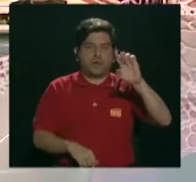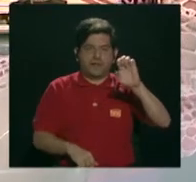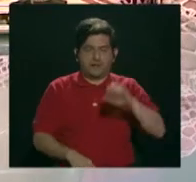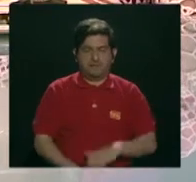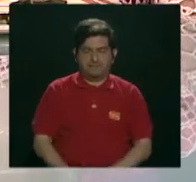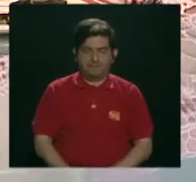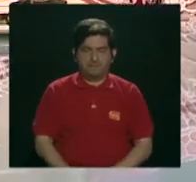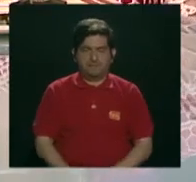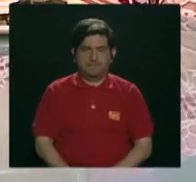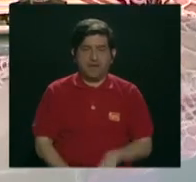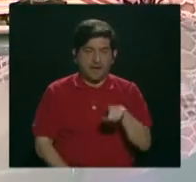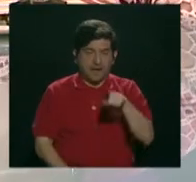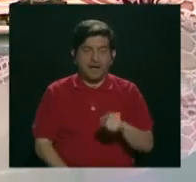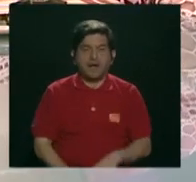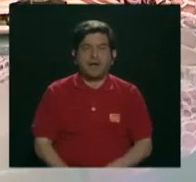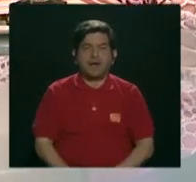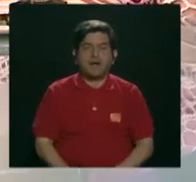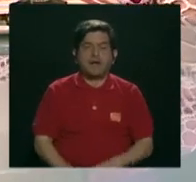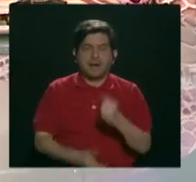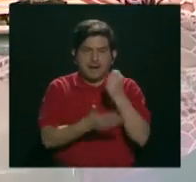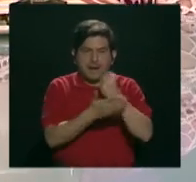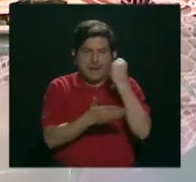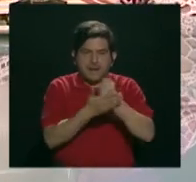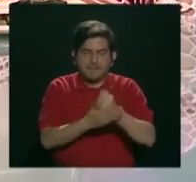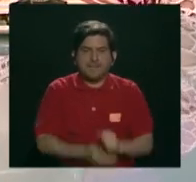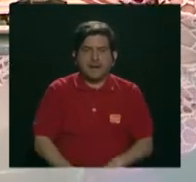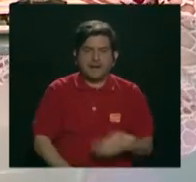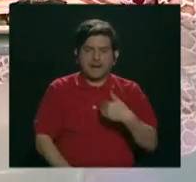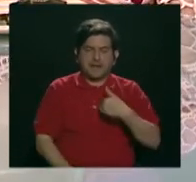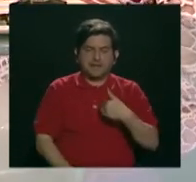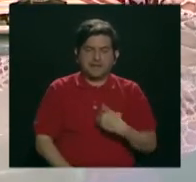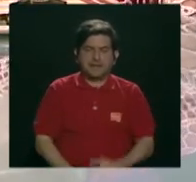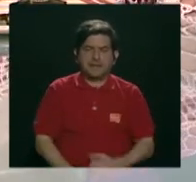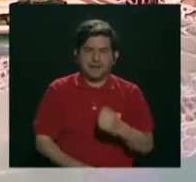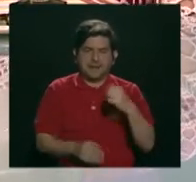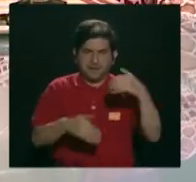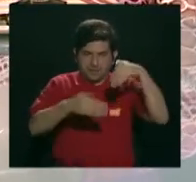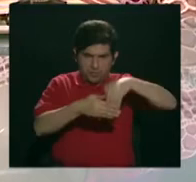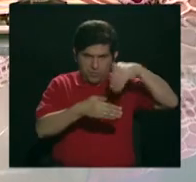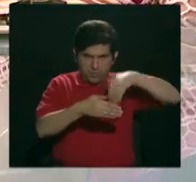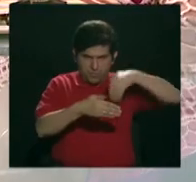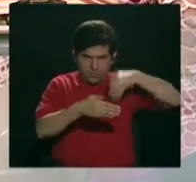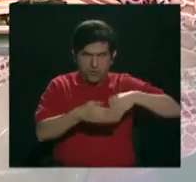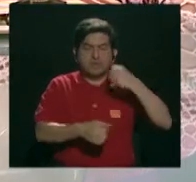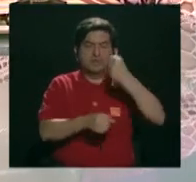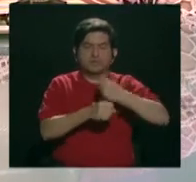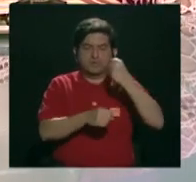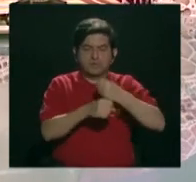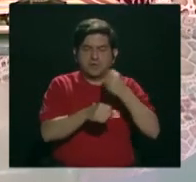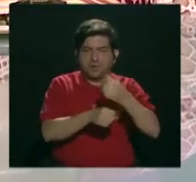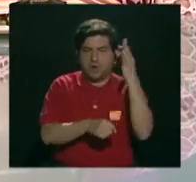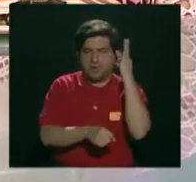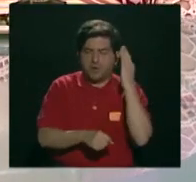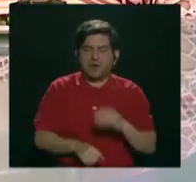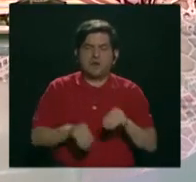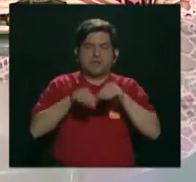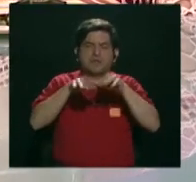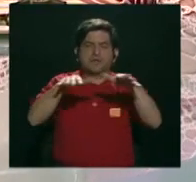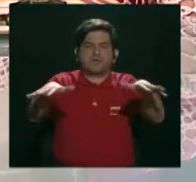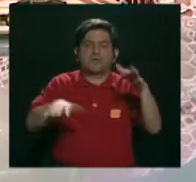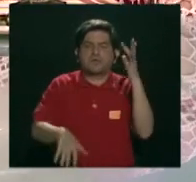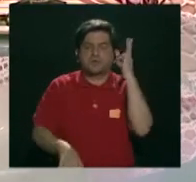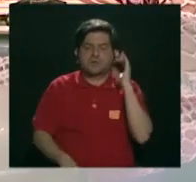pudiera licenciar las marcas, que era lo que íbamos a hacer nosotros, y enseñar y trabajar con las señoras de la Red de Mujeres